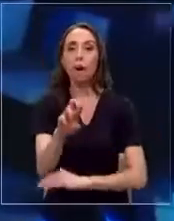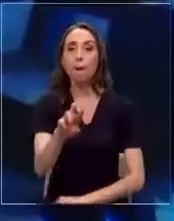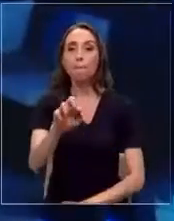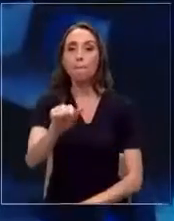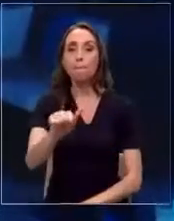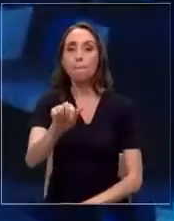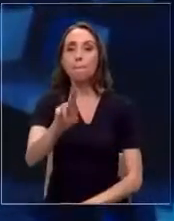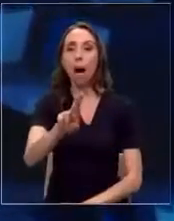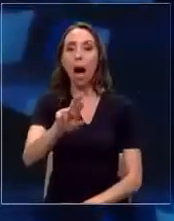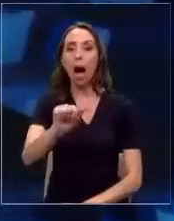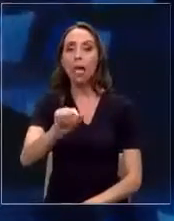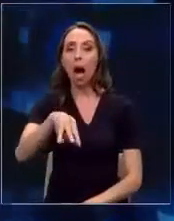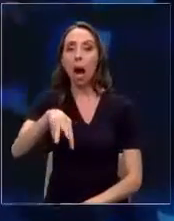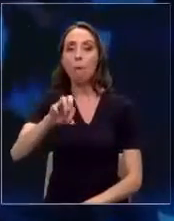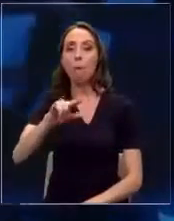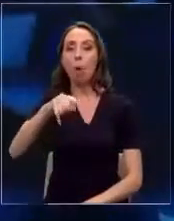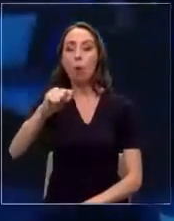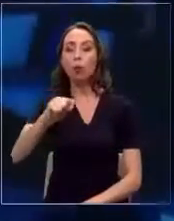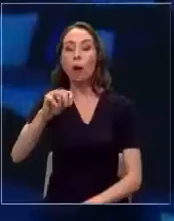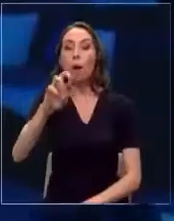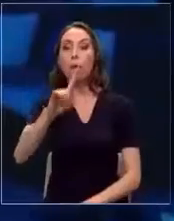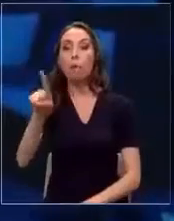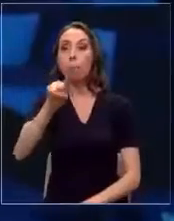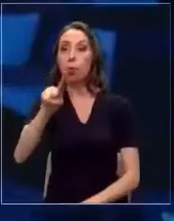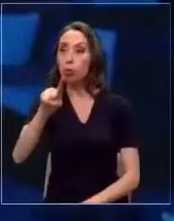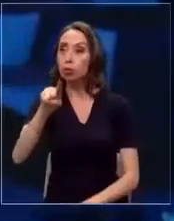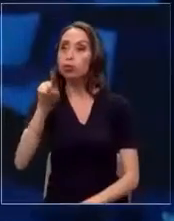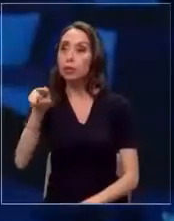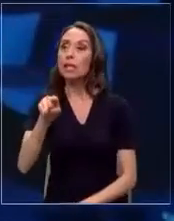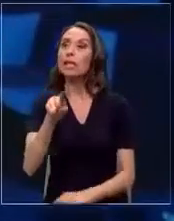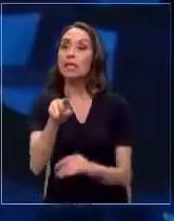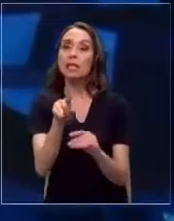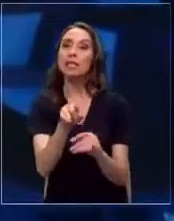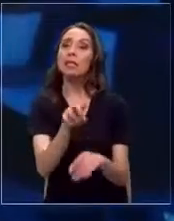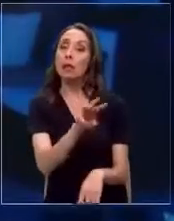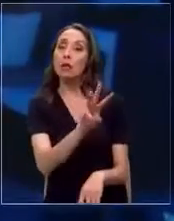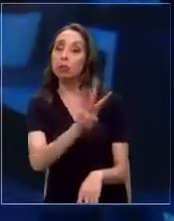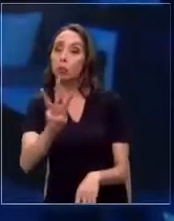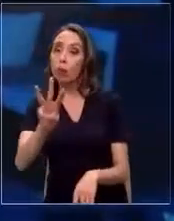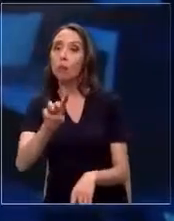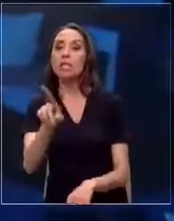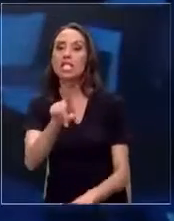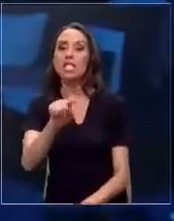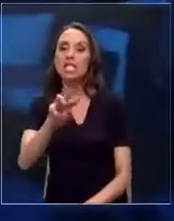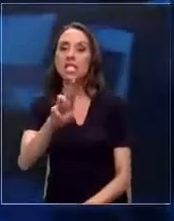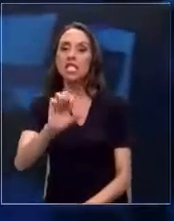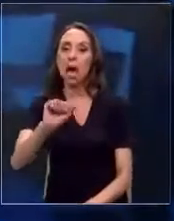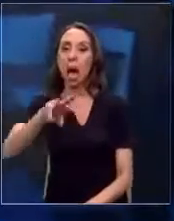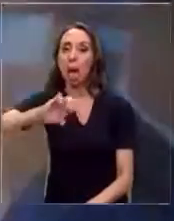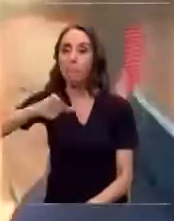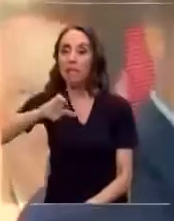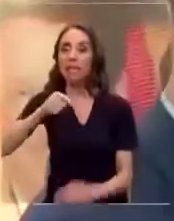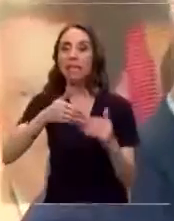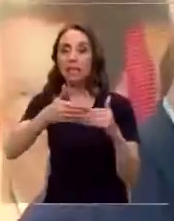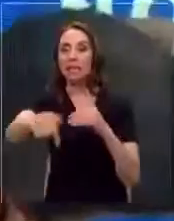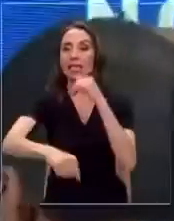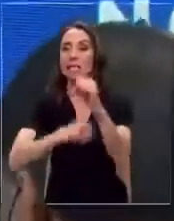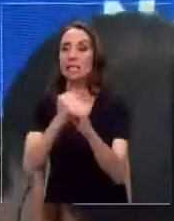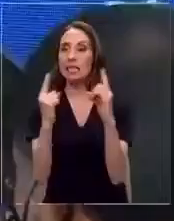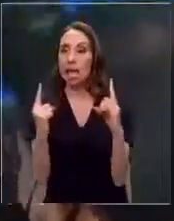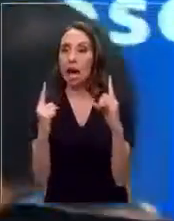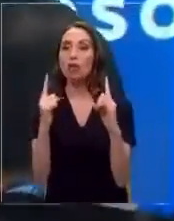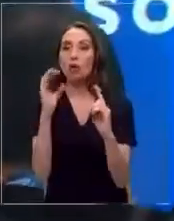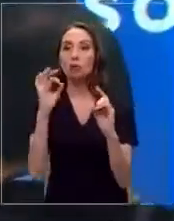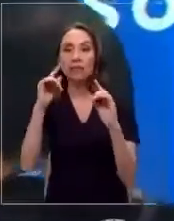anunciando todos los grandes estrenos que va a tener esta plataforma escribir durante esta temporada y hay un estreno en particular